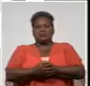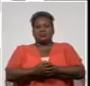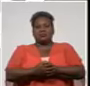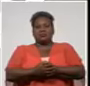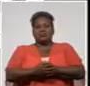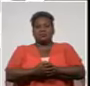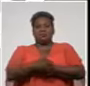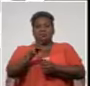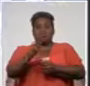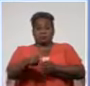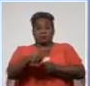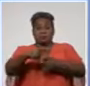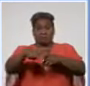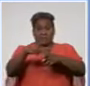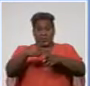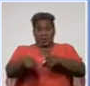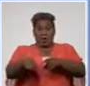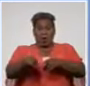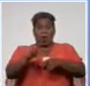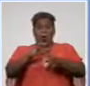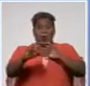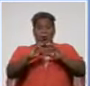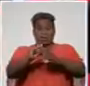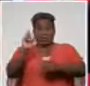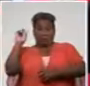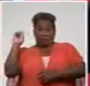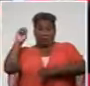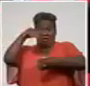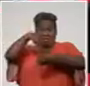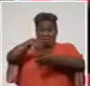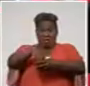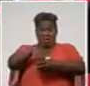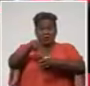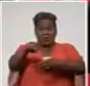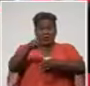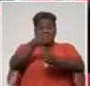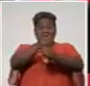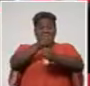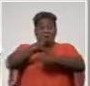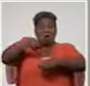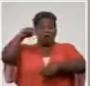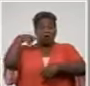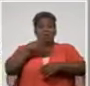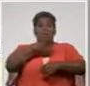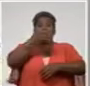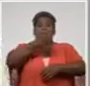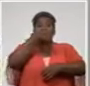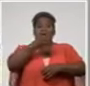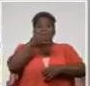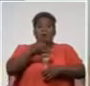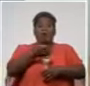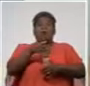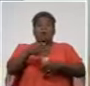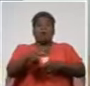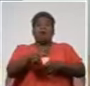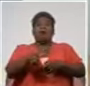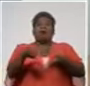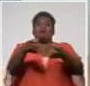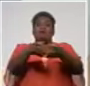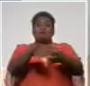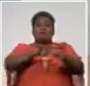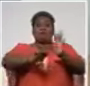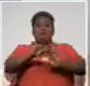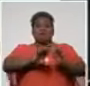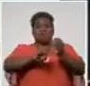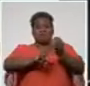Productos comunicativos como este forman parte de la campaña que se dio a conocer a los medios de prensa en el Consejo de Defensa Provincial de La Habana,